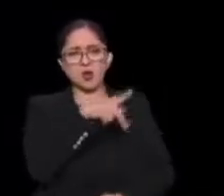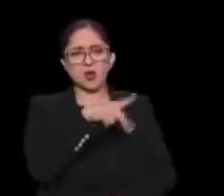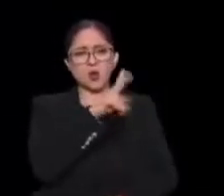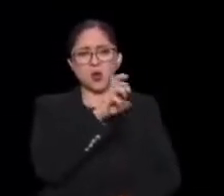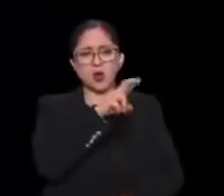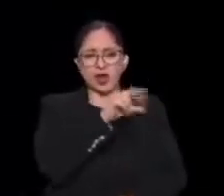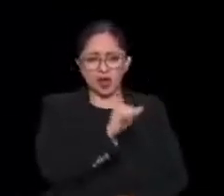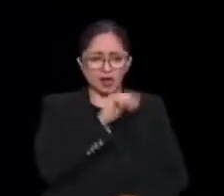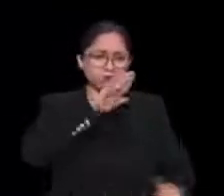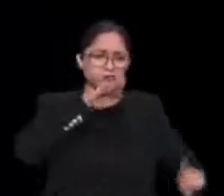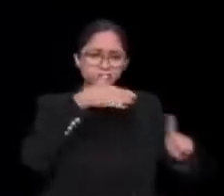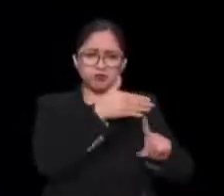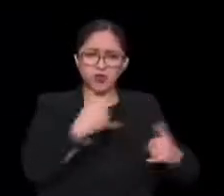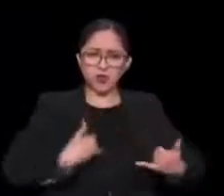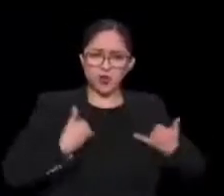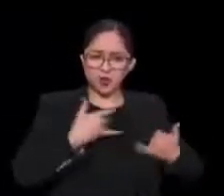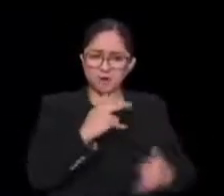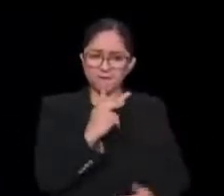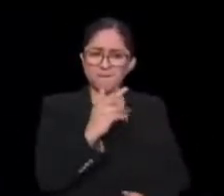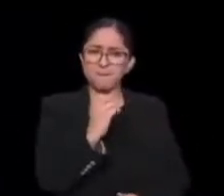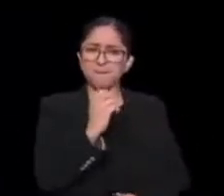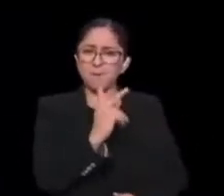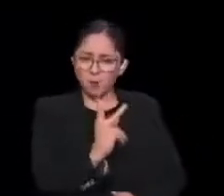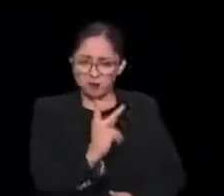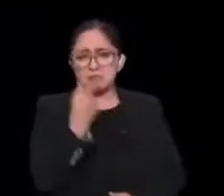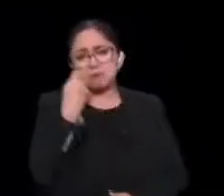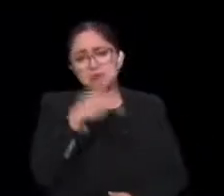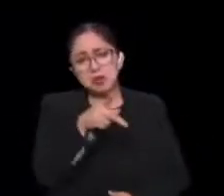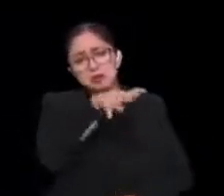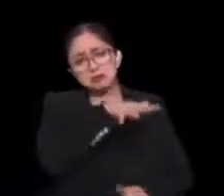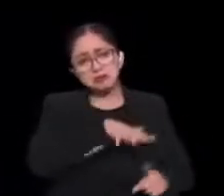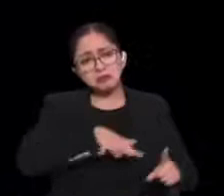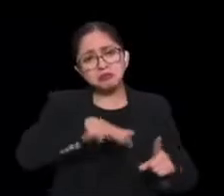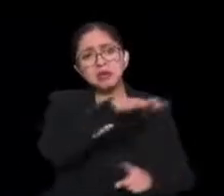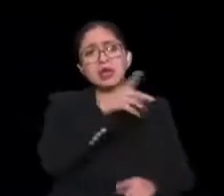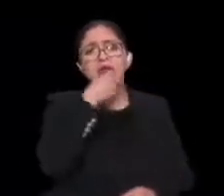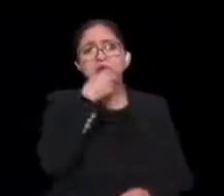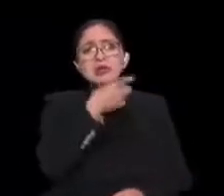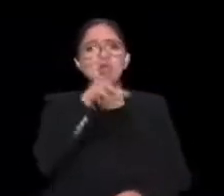pero últimamente, en los últimos 2 años, participan en lo que ellos consideran una lucha contra